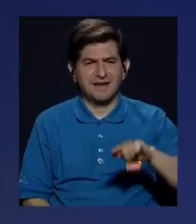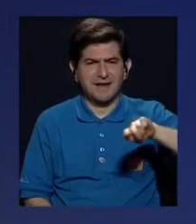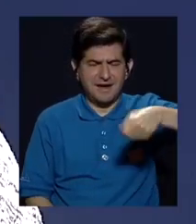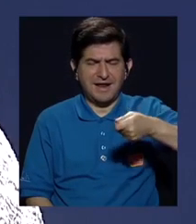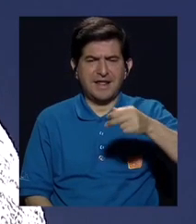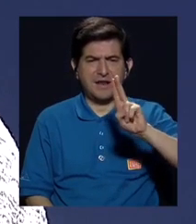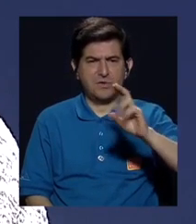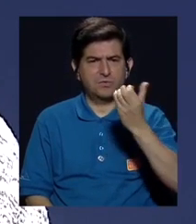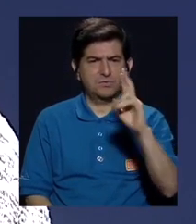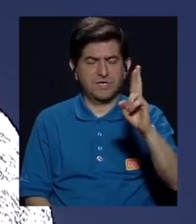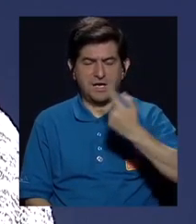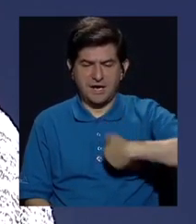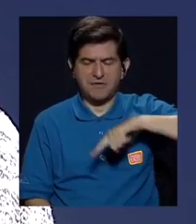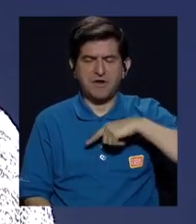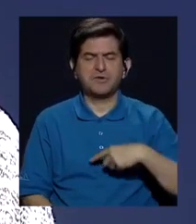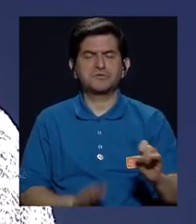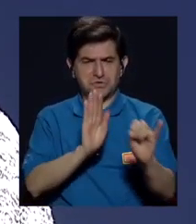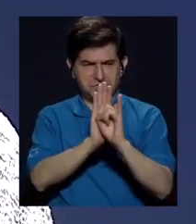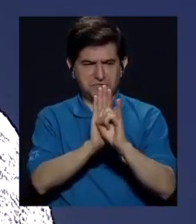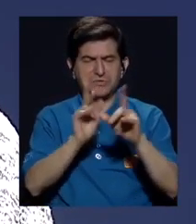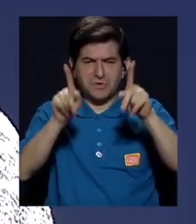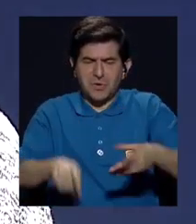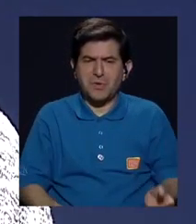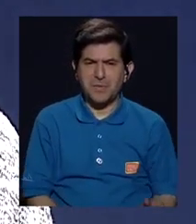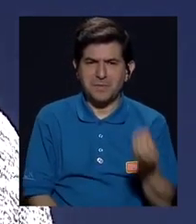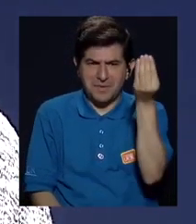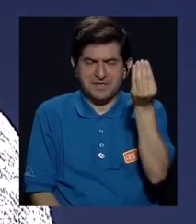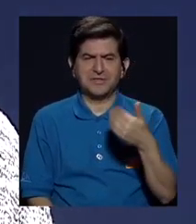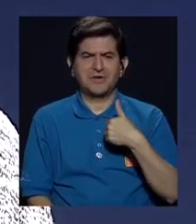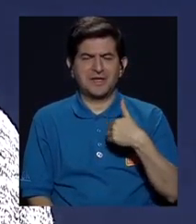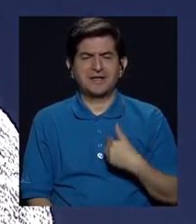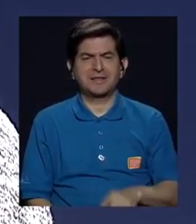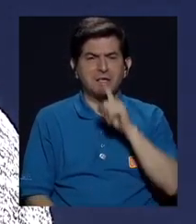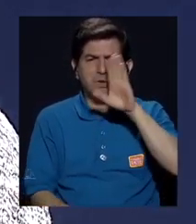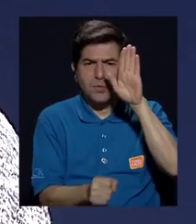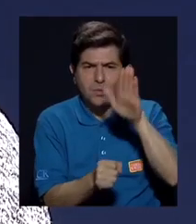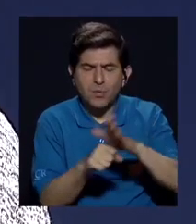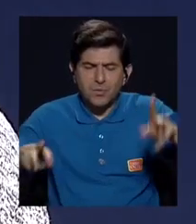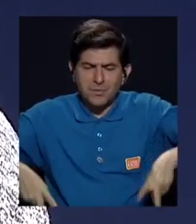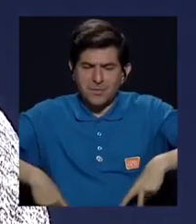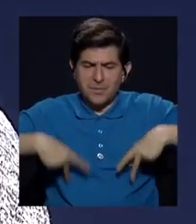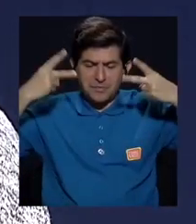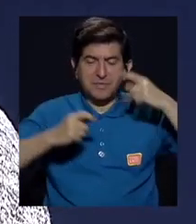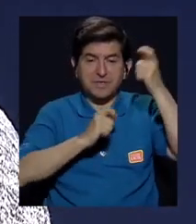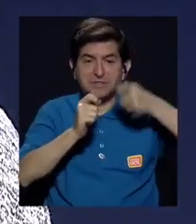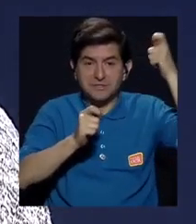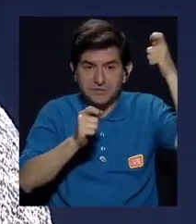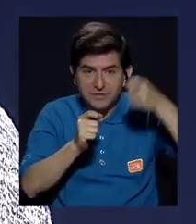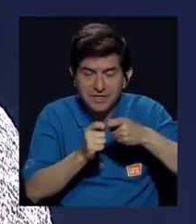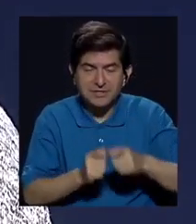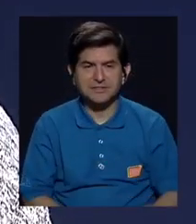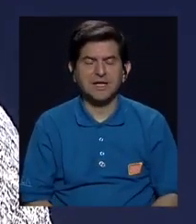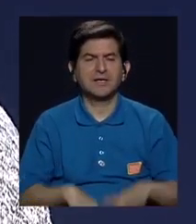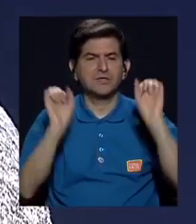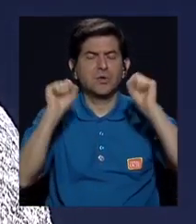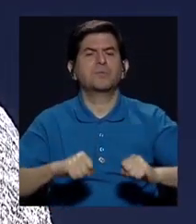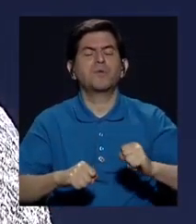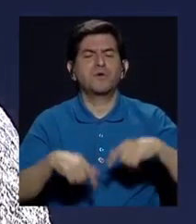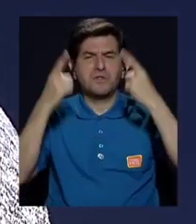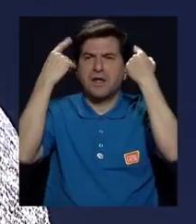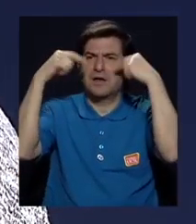Costa Rica nos sentimos muy identificados con personas jóvenes que tienen un compromiso con la vida y específicamente con el poder realizarse